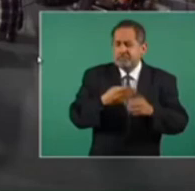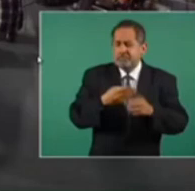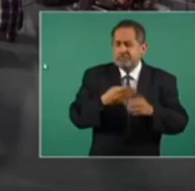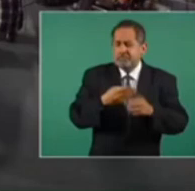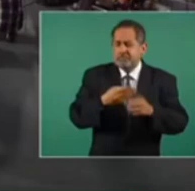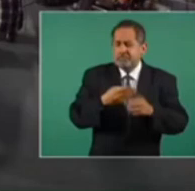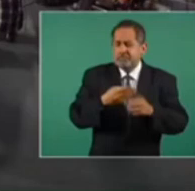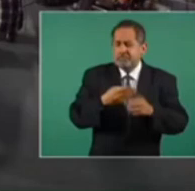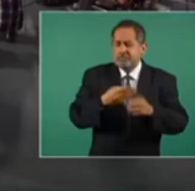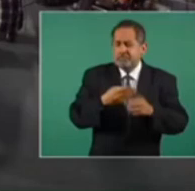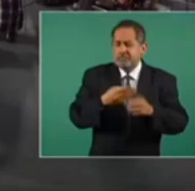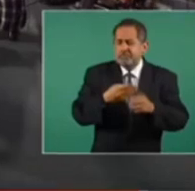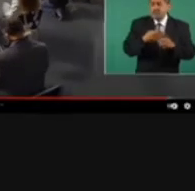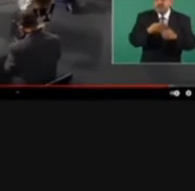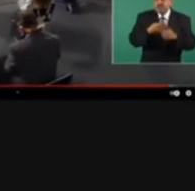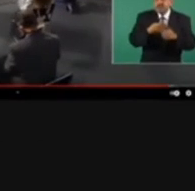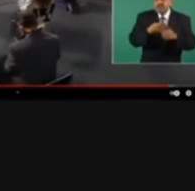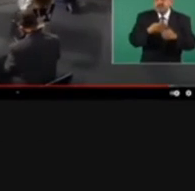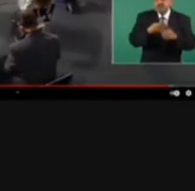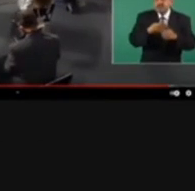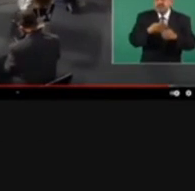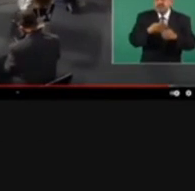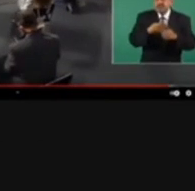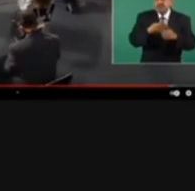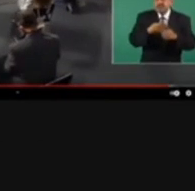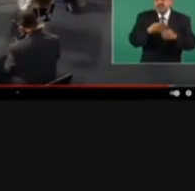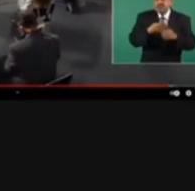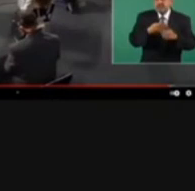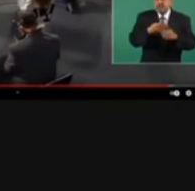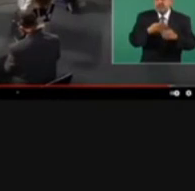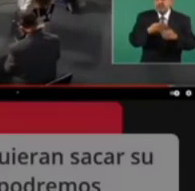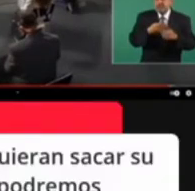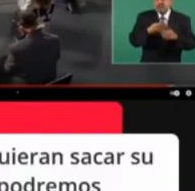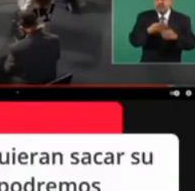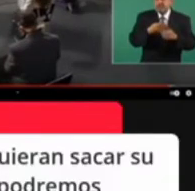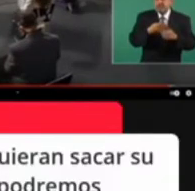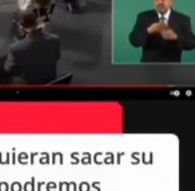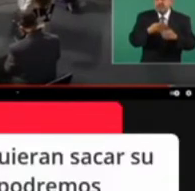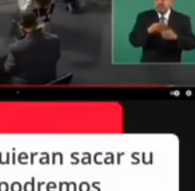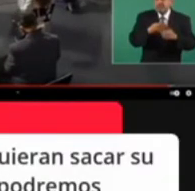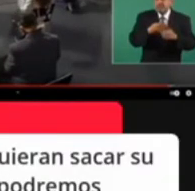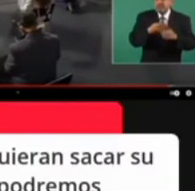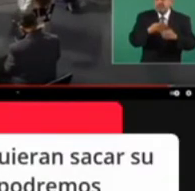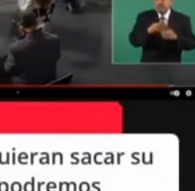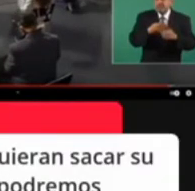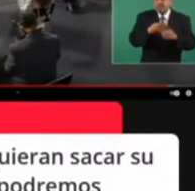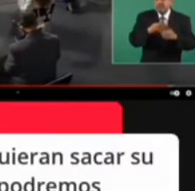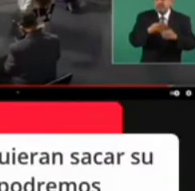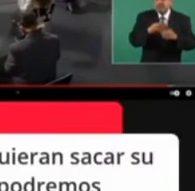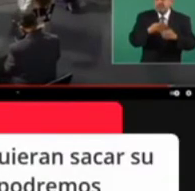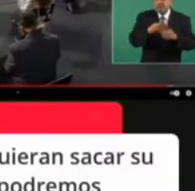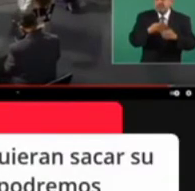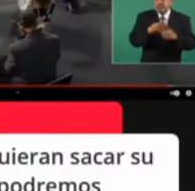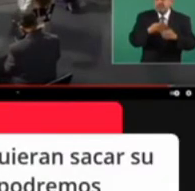Quiero agradecerles. Ojalá que el profesor Pedro Castillo y su gobierno vean la necesidad de esto. Saludos a Silvia Cánova. Nos dice: ojo,